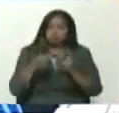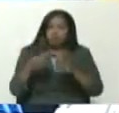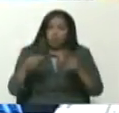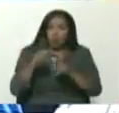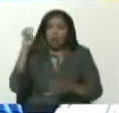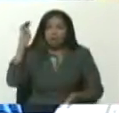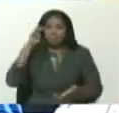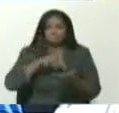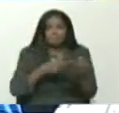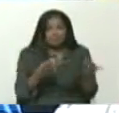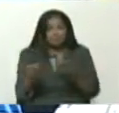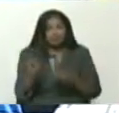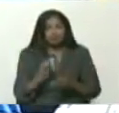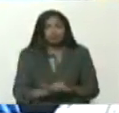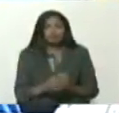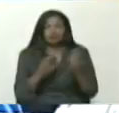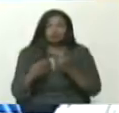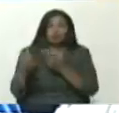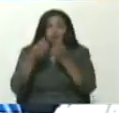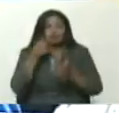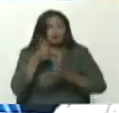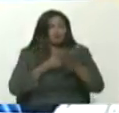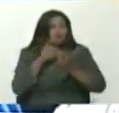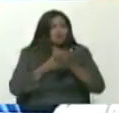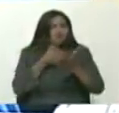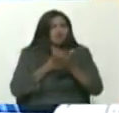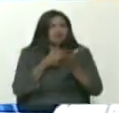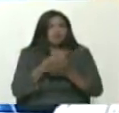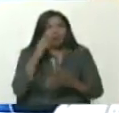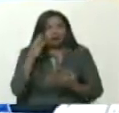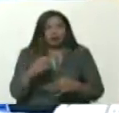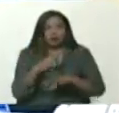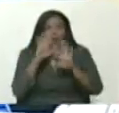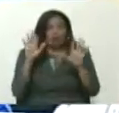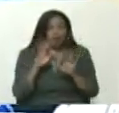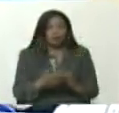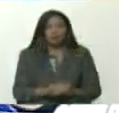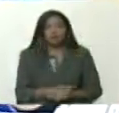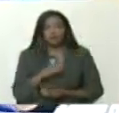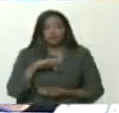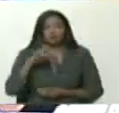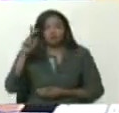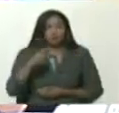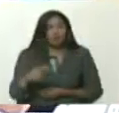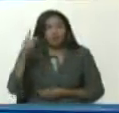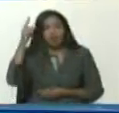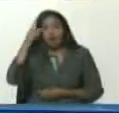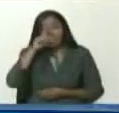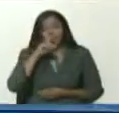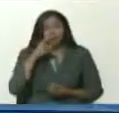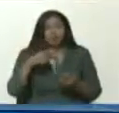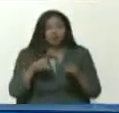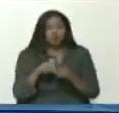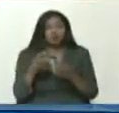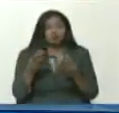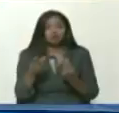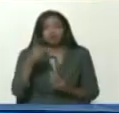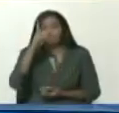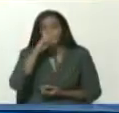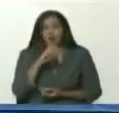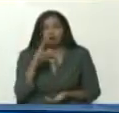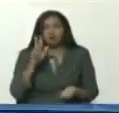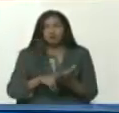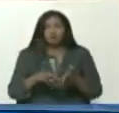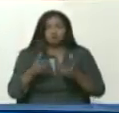Aragua. También en la economía, luchando. En la economía, correcto. Bueno, que sea todos los años. Gracias, por muchos años. Un